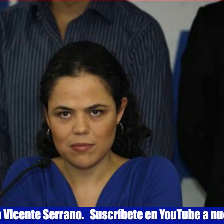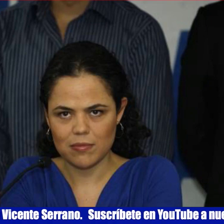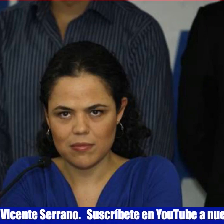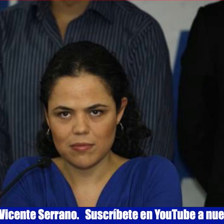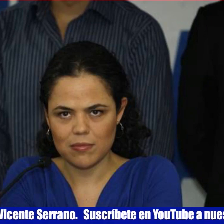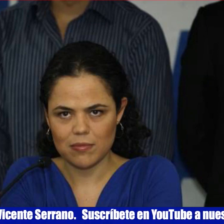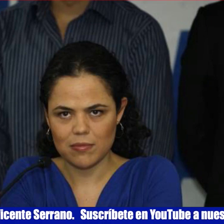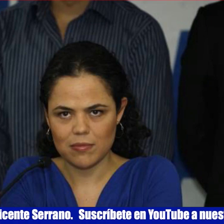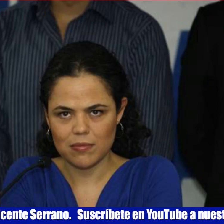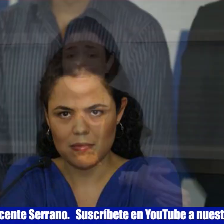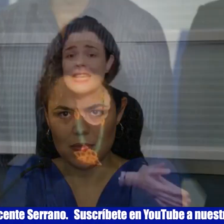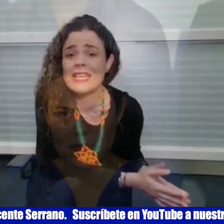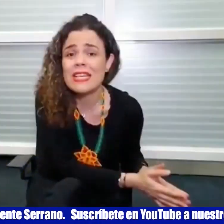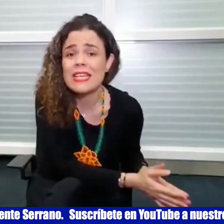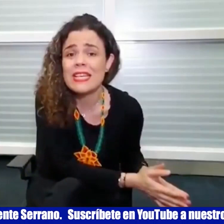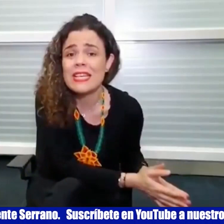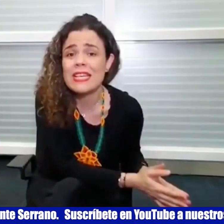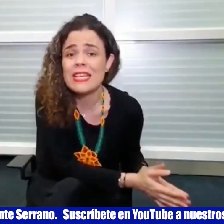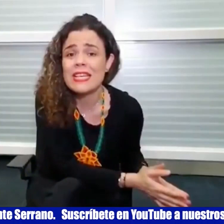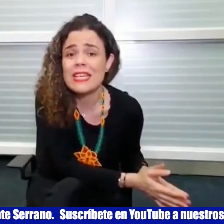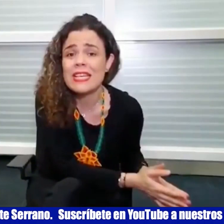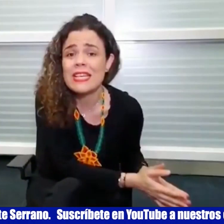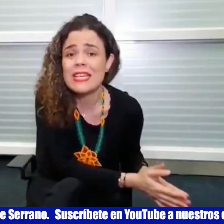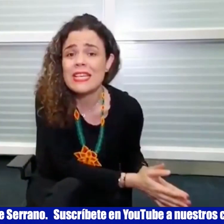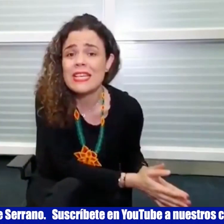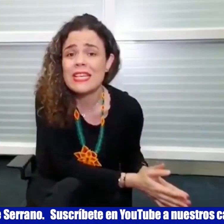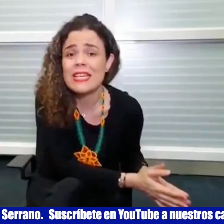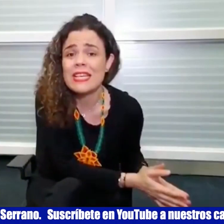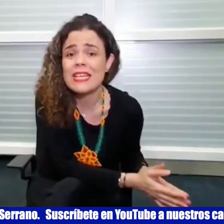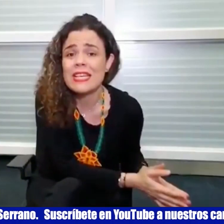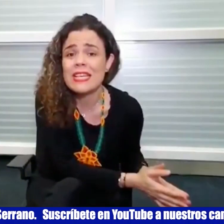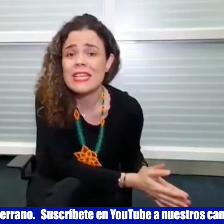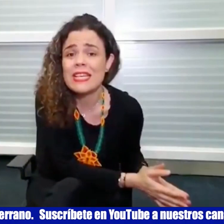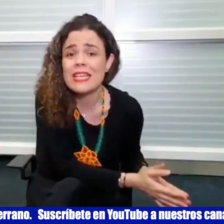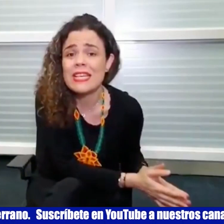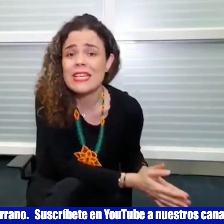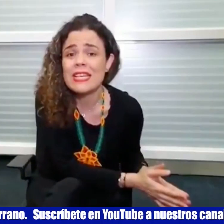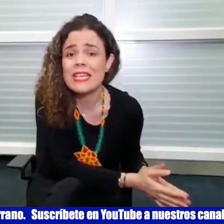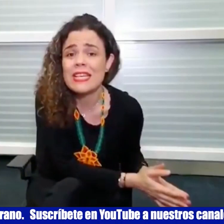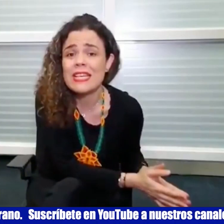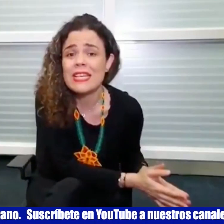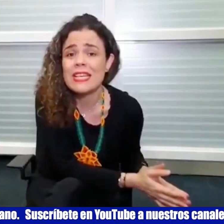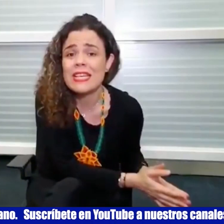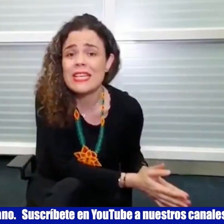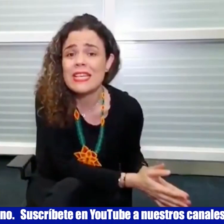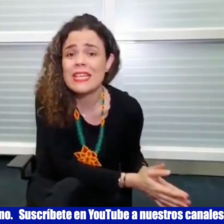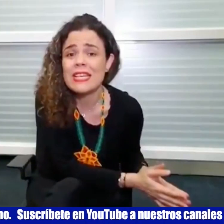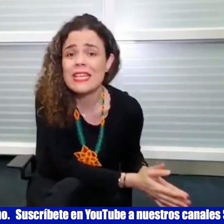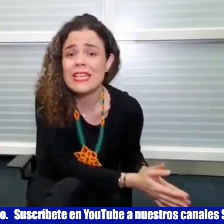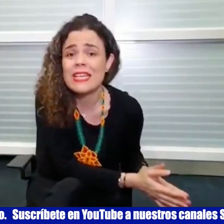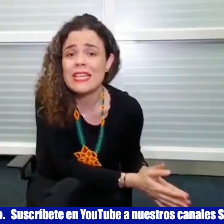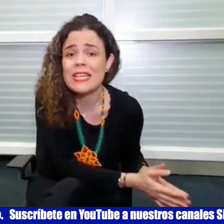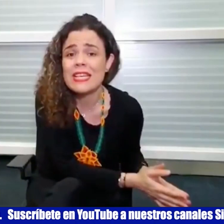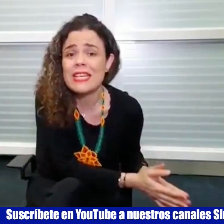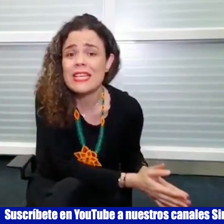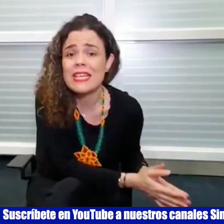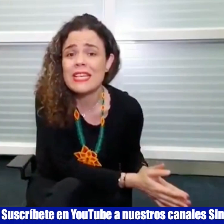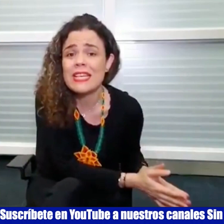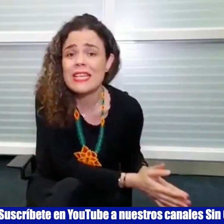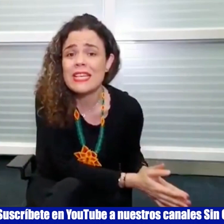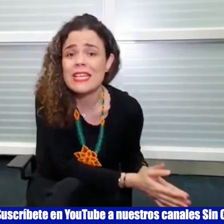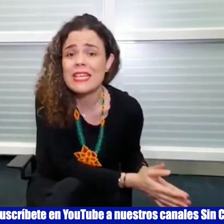cubanos. Increíble que AMLO y los suyos promuevan la esclavitud moderna y que solapen a los que tienen en la miseria a su pueblo.